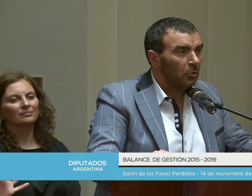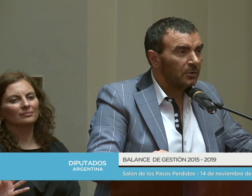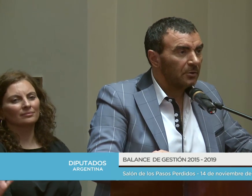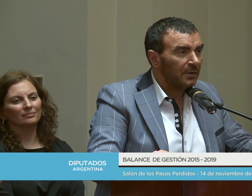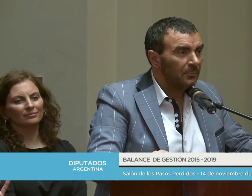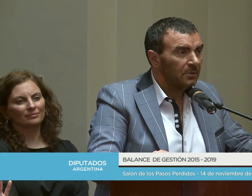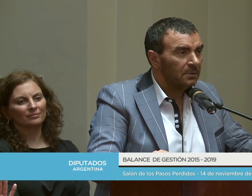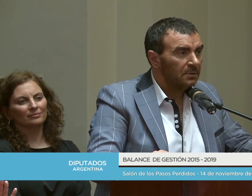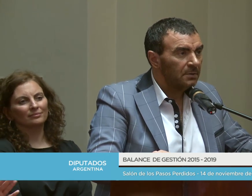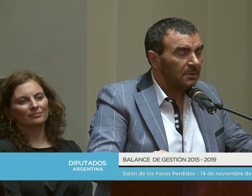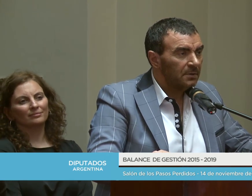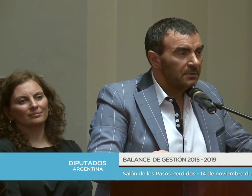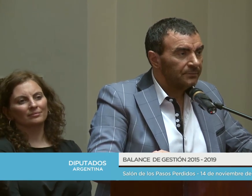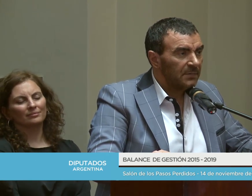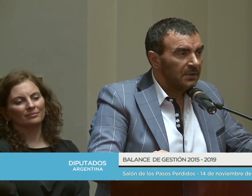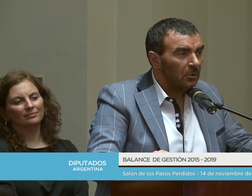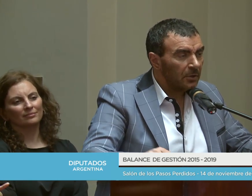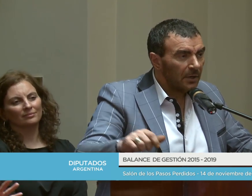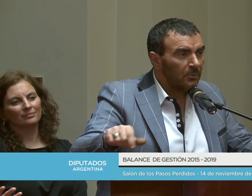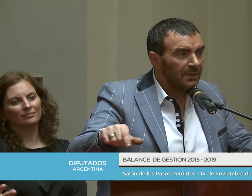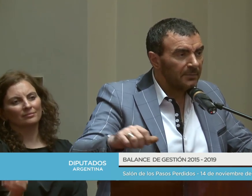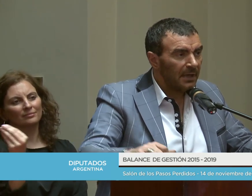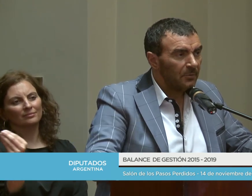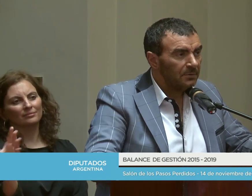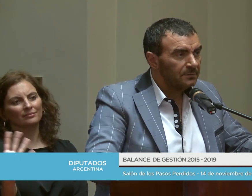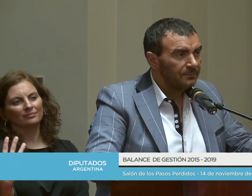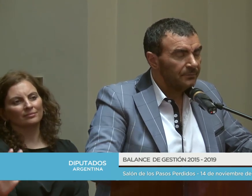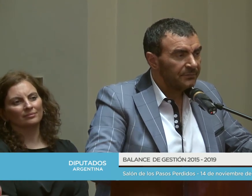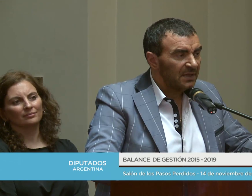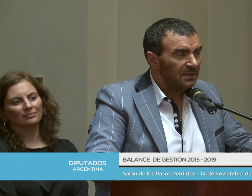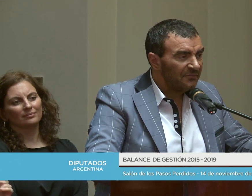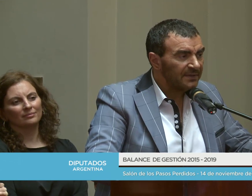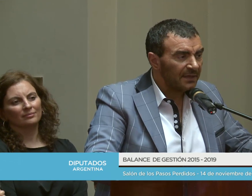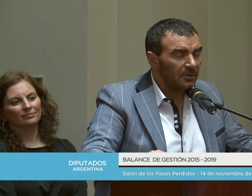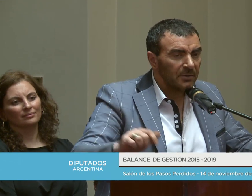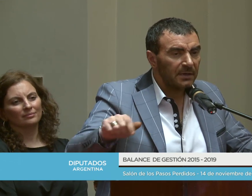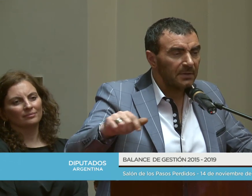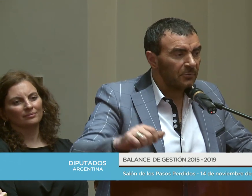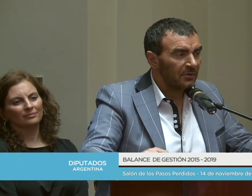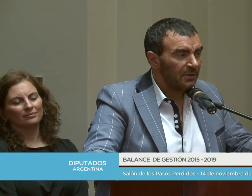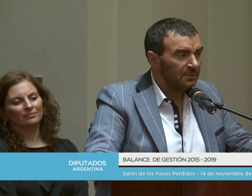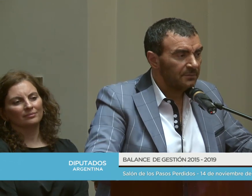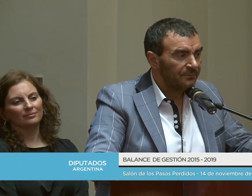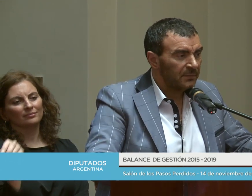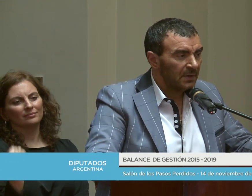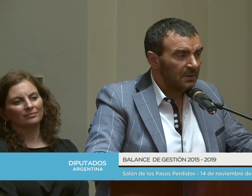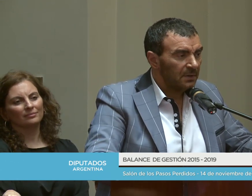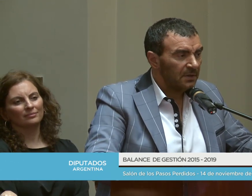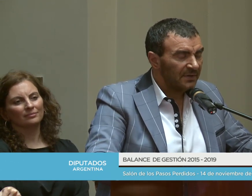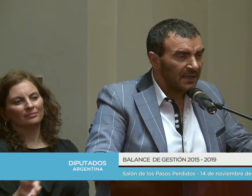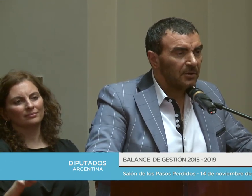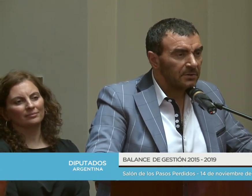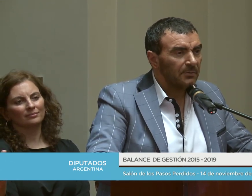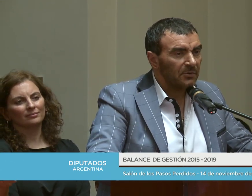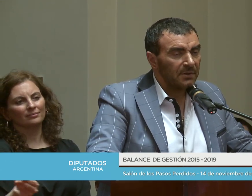bien todos lo recordamos. Quiero recordar cómo terminamos. Y es fantástico que terminemos así.